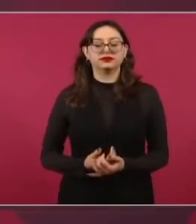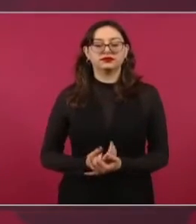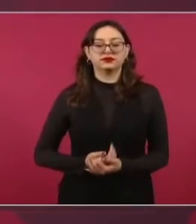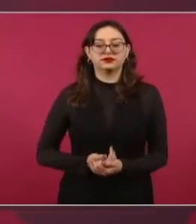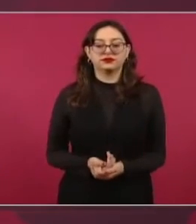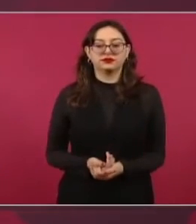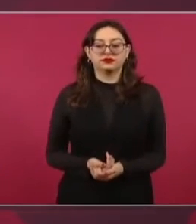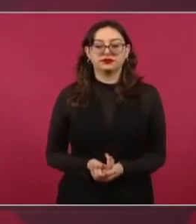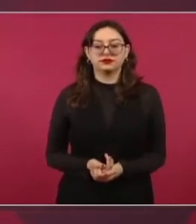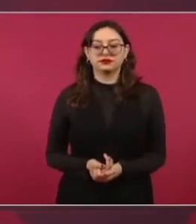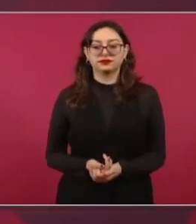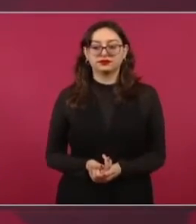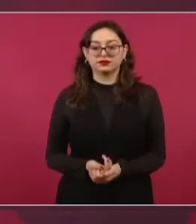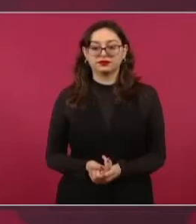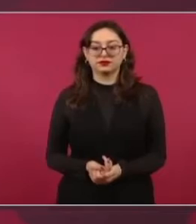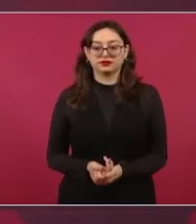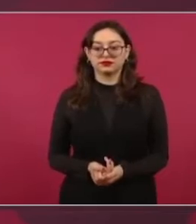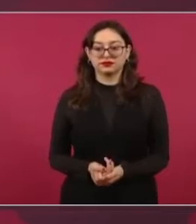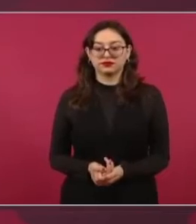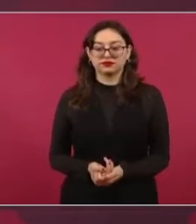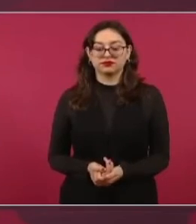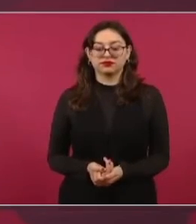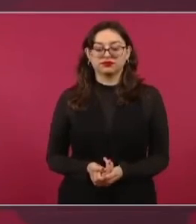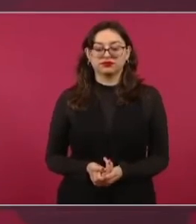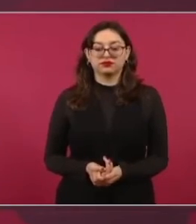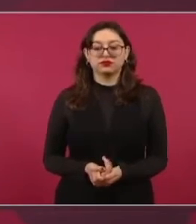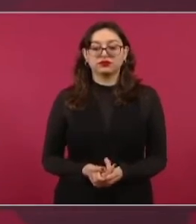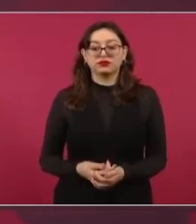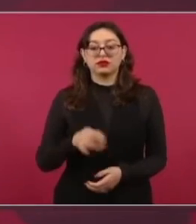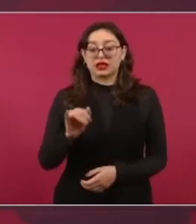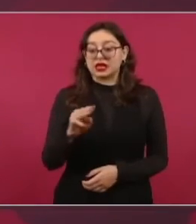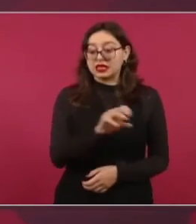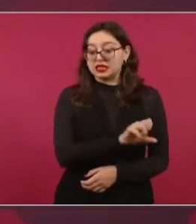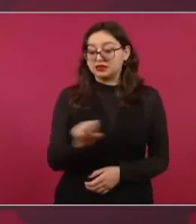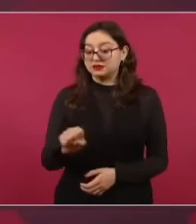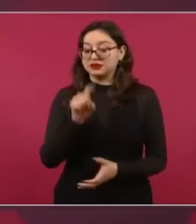las guarderías del Seguro Social.